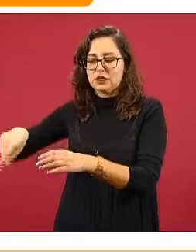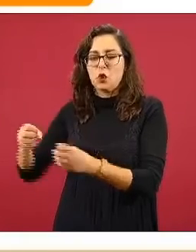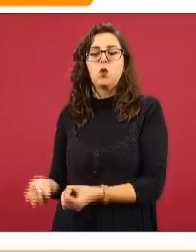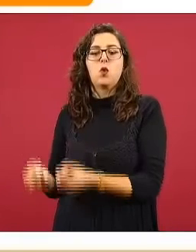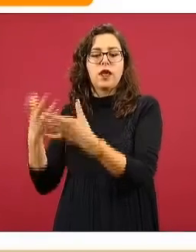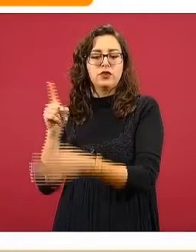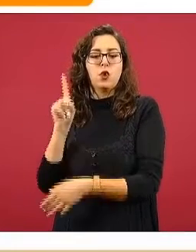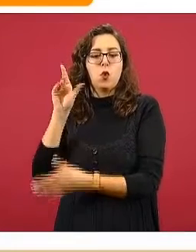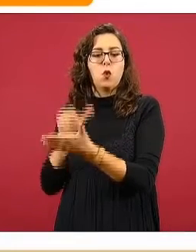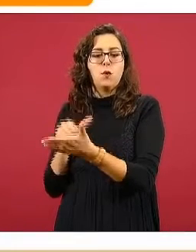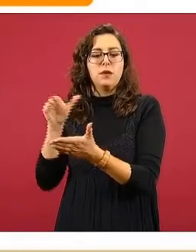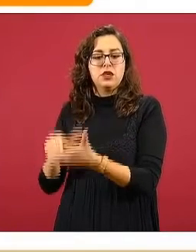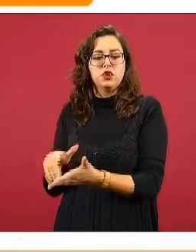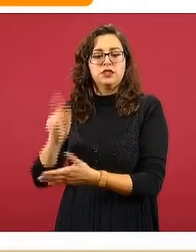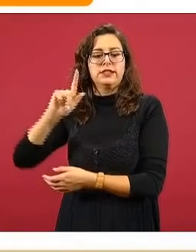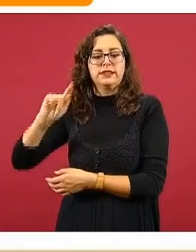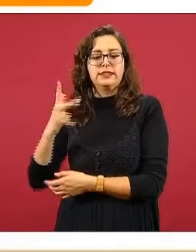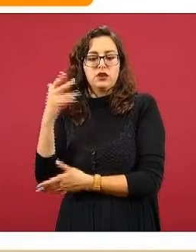es de